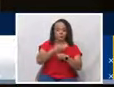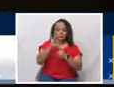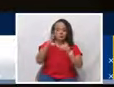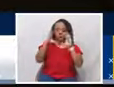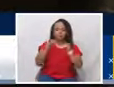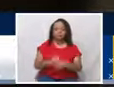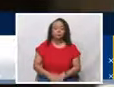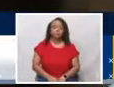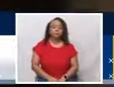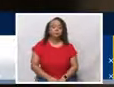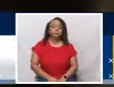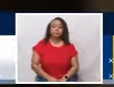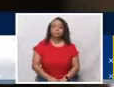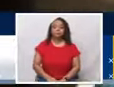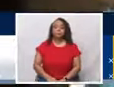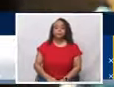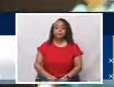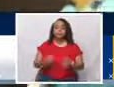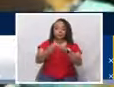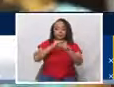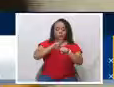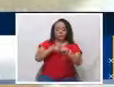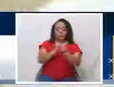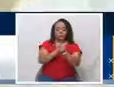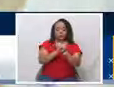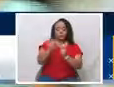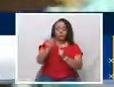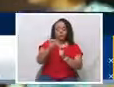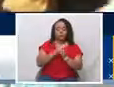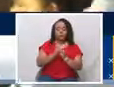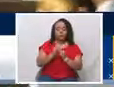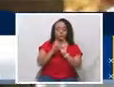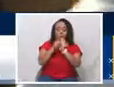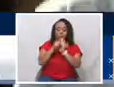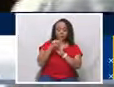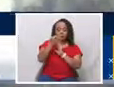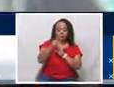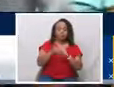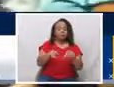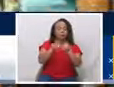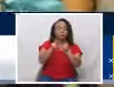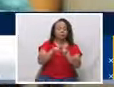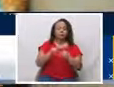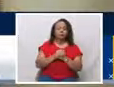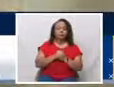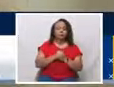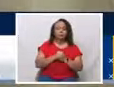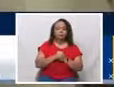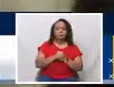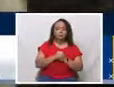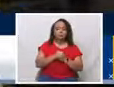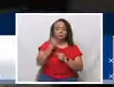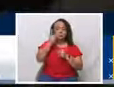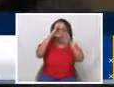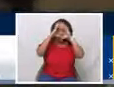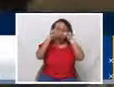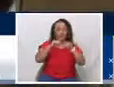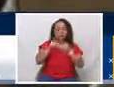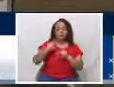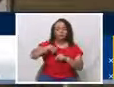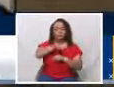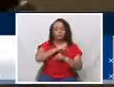de la noche. 8 p.m. Partido Nation League también. En algunos minutos igual pasaremos a información, pero le hemos